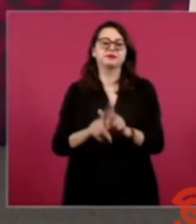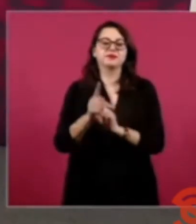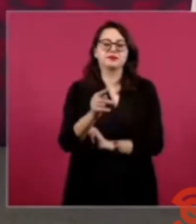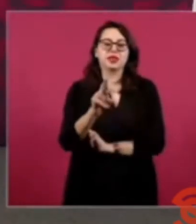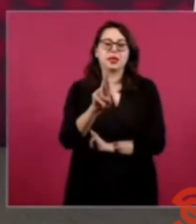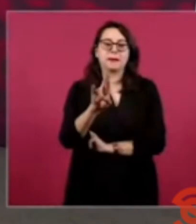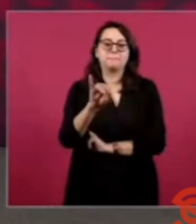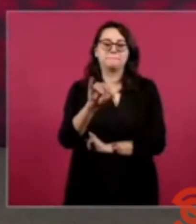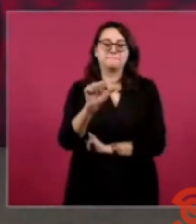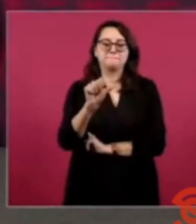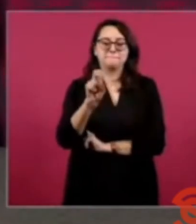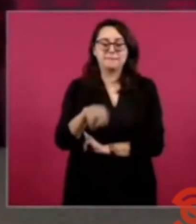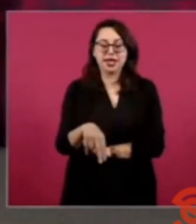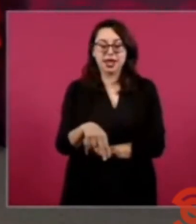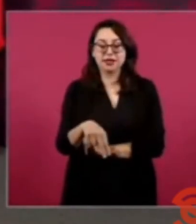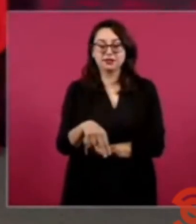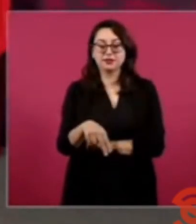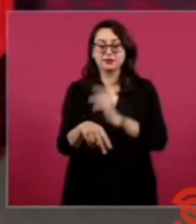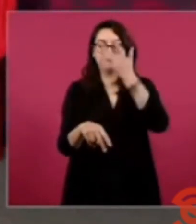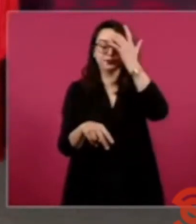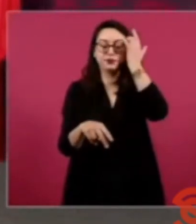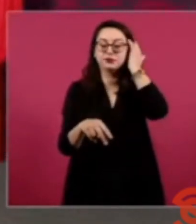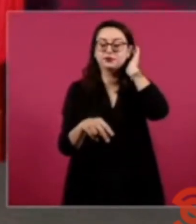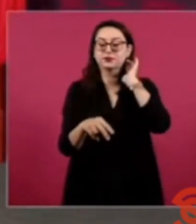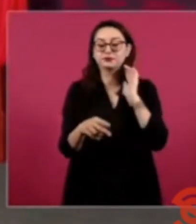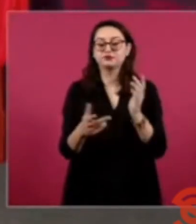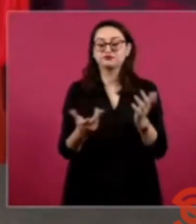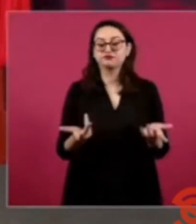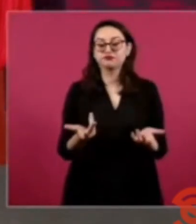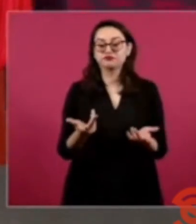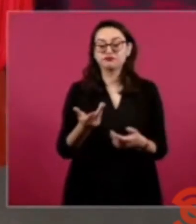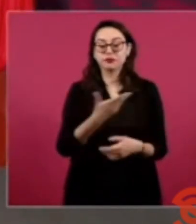Porque Salinas los une